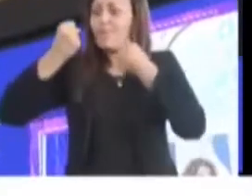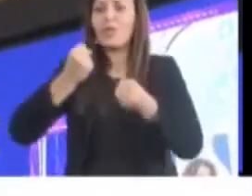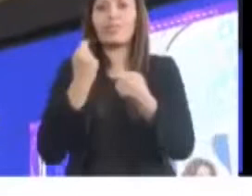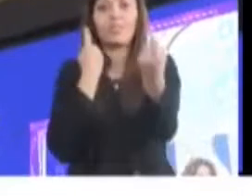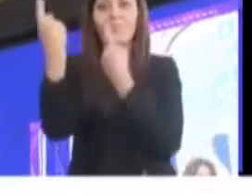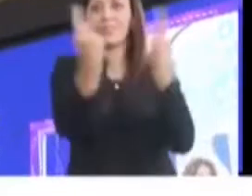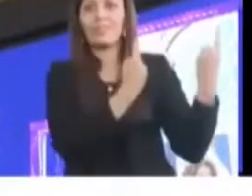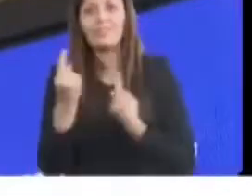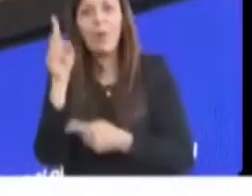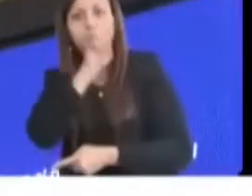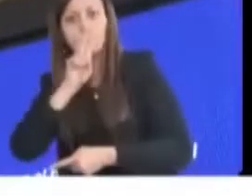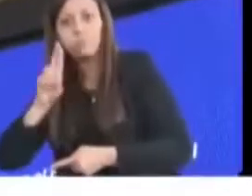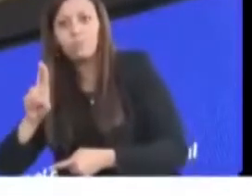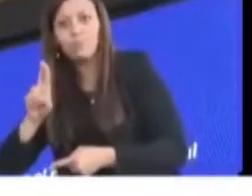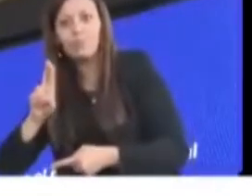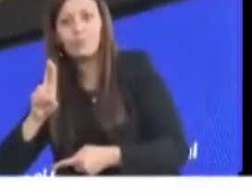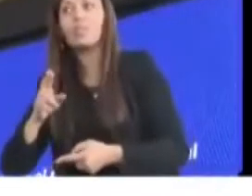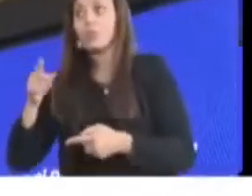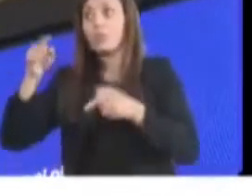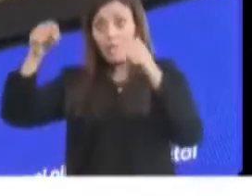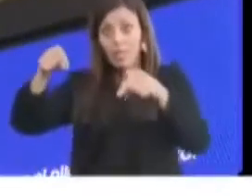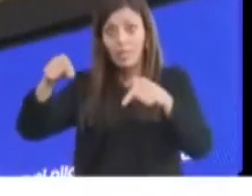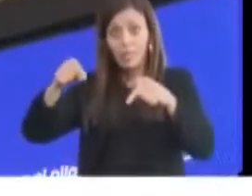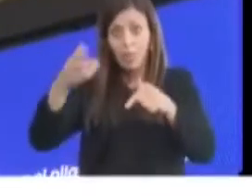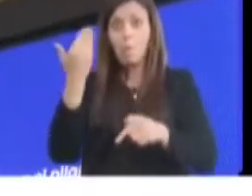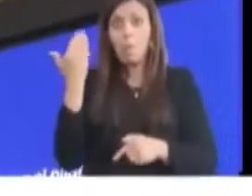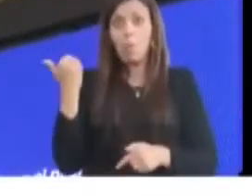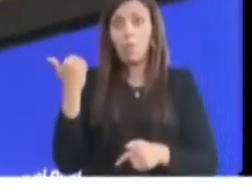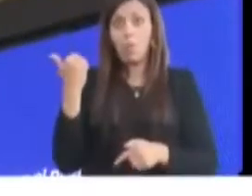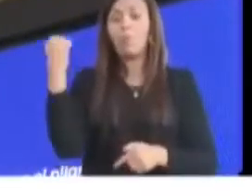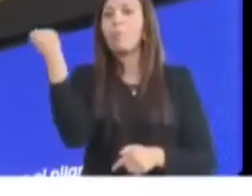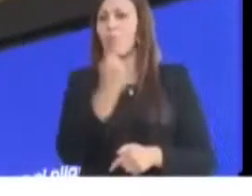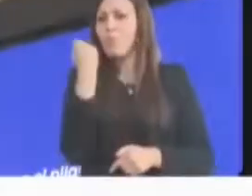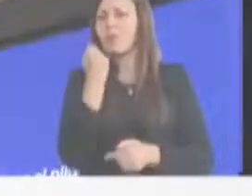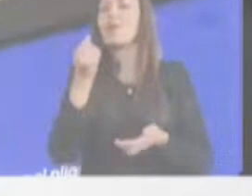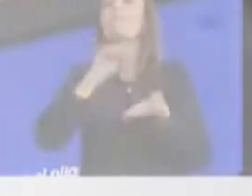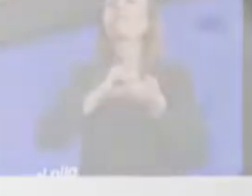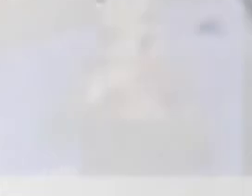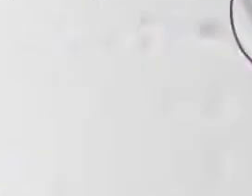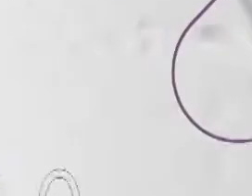unir es la oportunidad de la igualdad de género y el querer hacerlo.